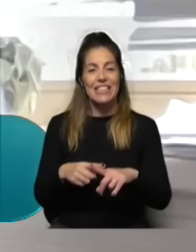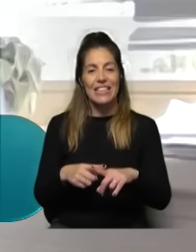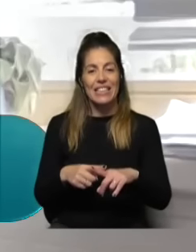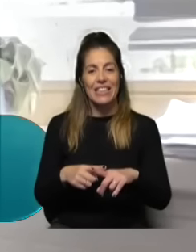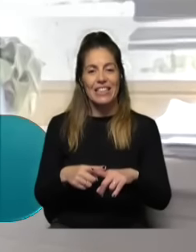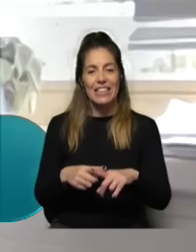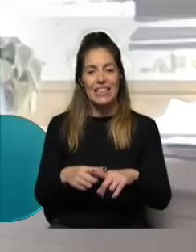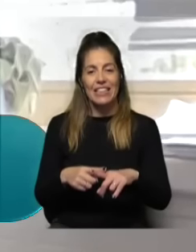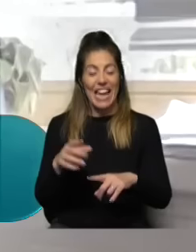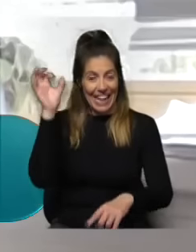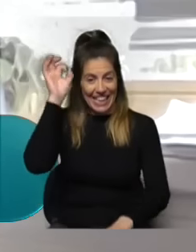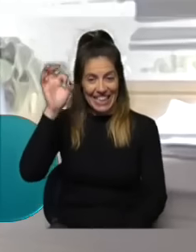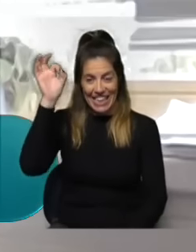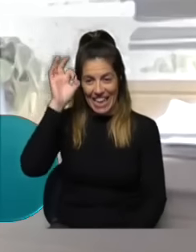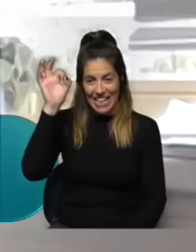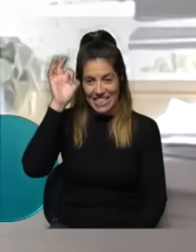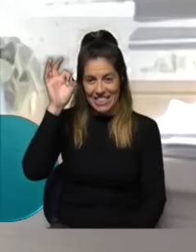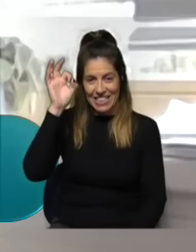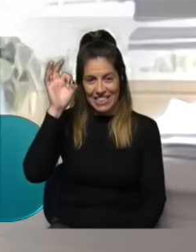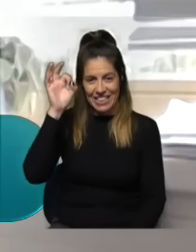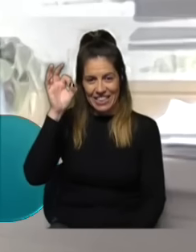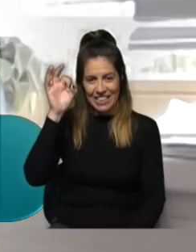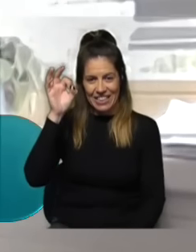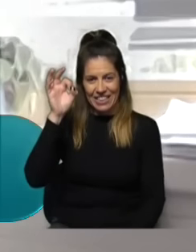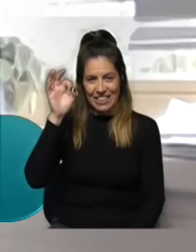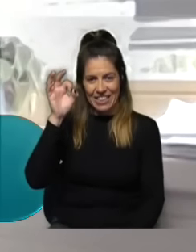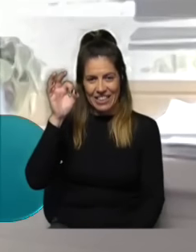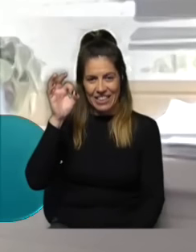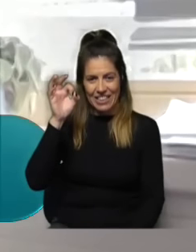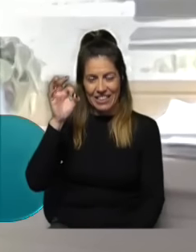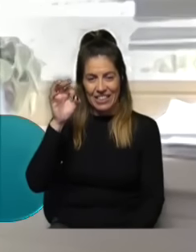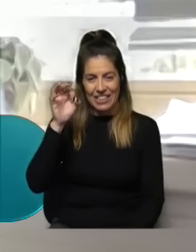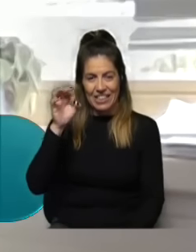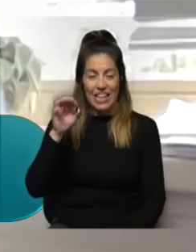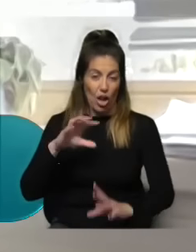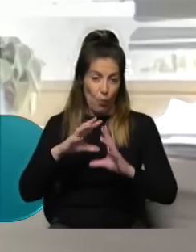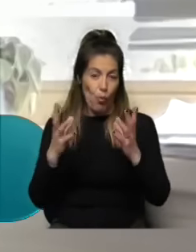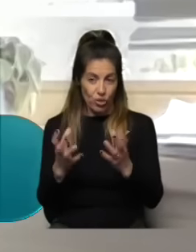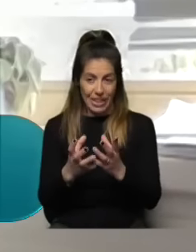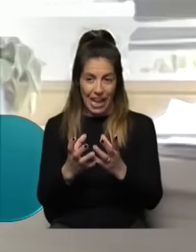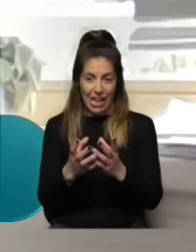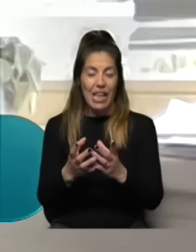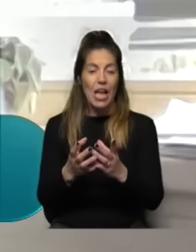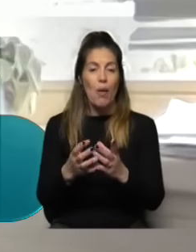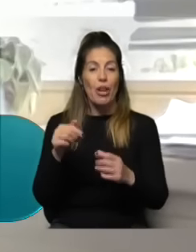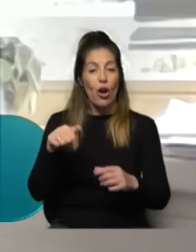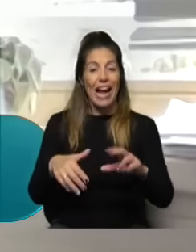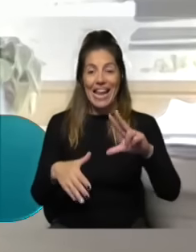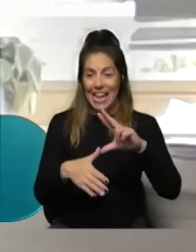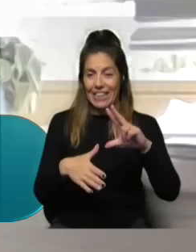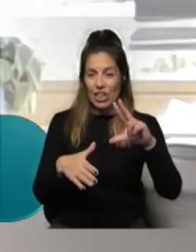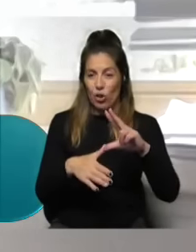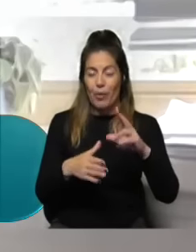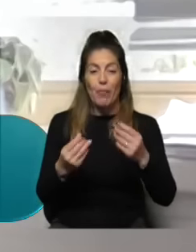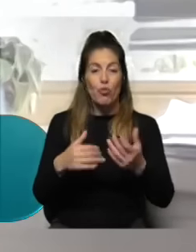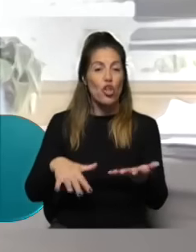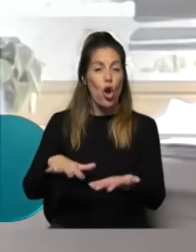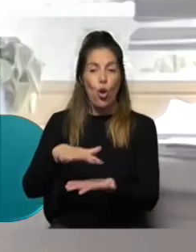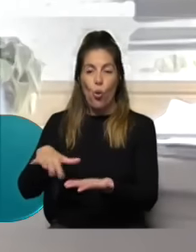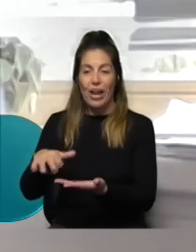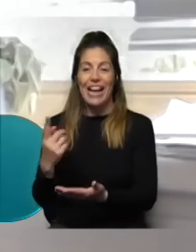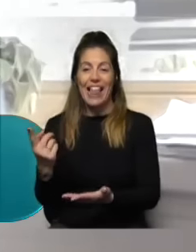iNaturalist en inglés, porque viene... es una plataforma global, pero bueno, en Latinoamérica tiene muchos sitios,